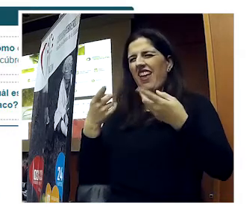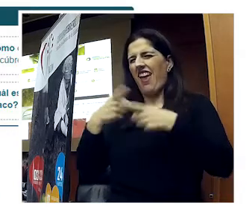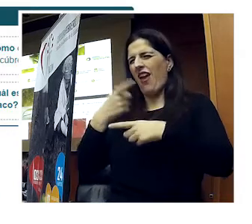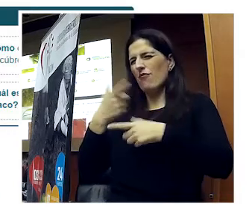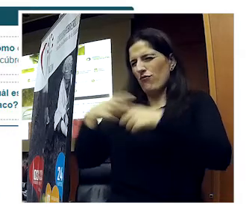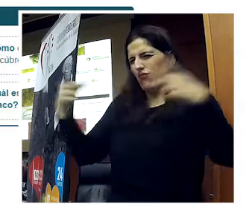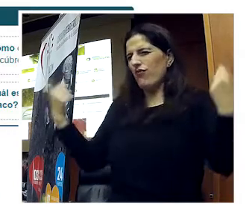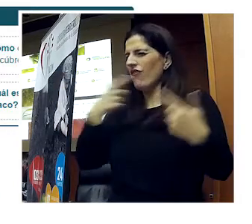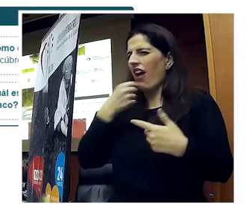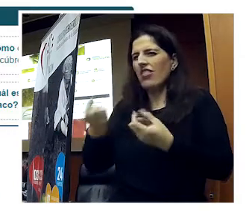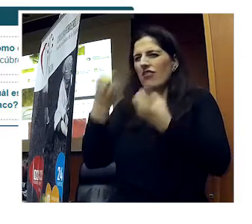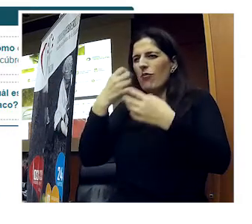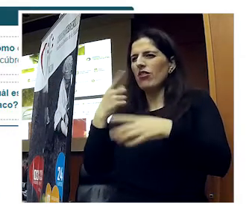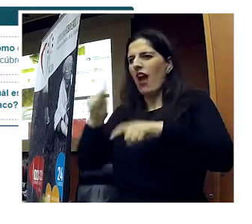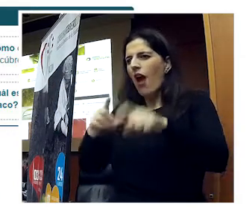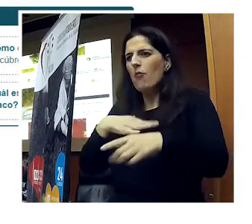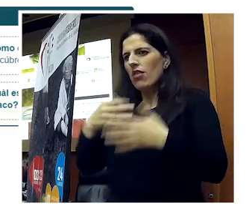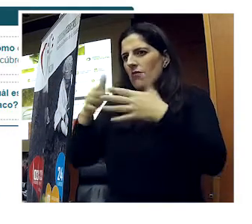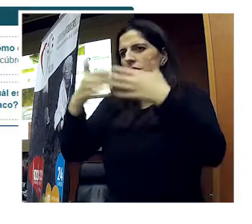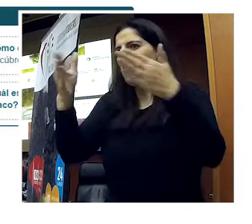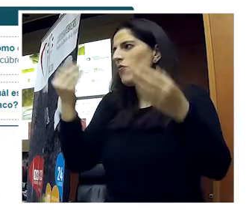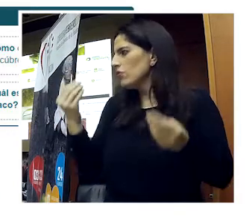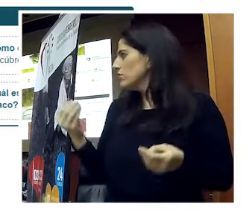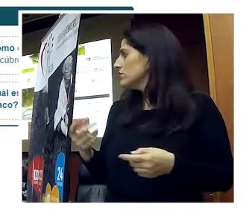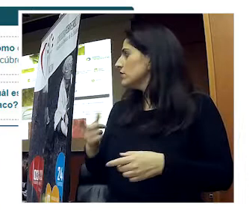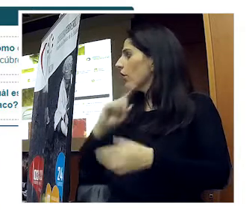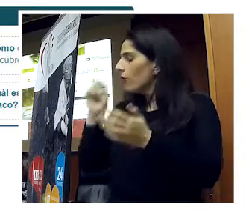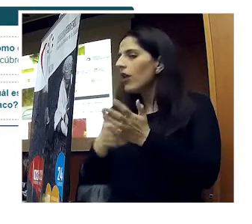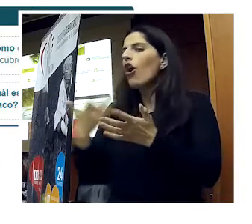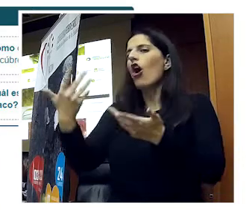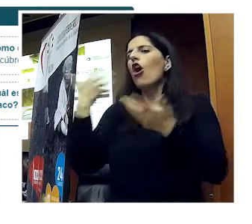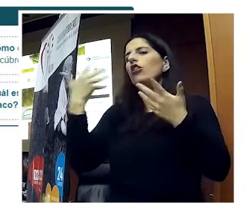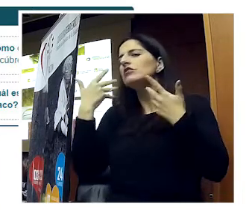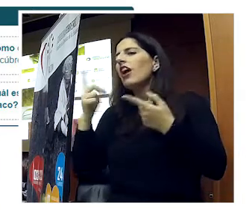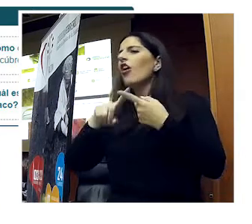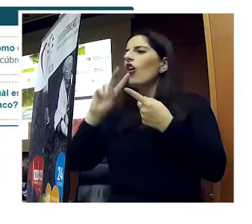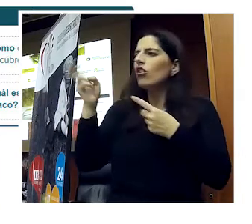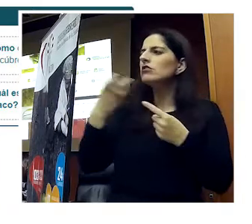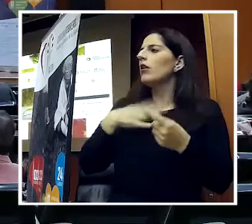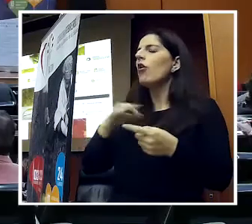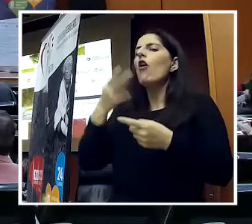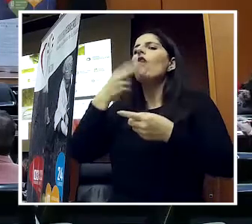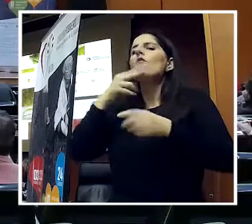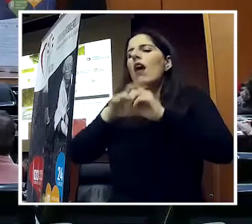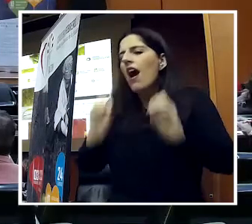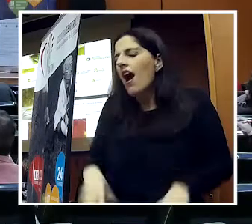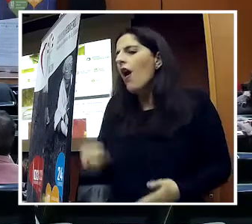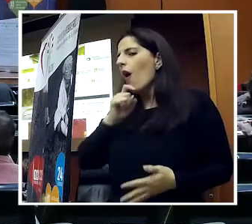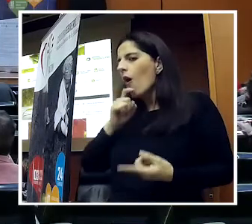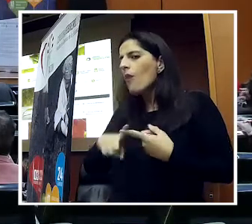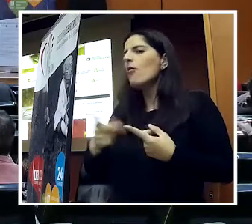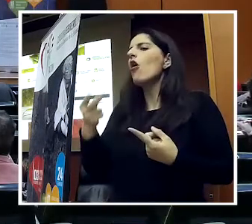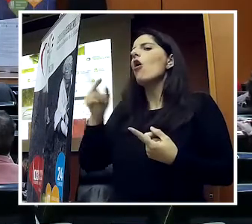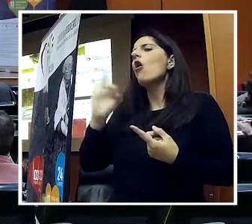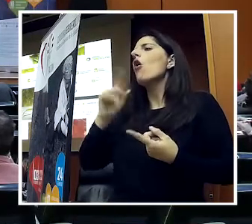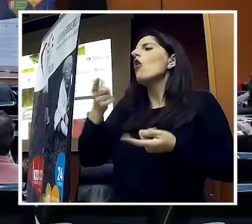pues tenemos una información muy detallada y muy clara sobre consejos alimentarios, de cómo dejar de fumar, cómo disminuir el